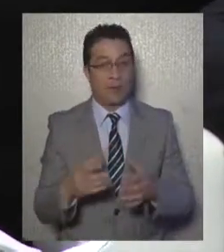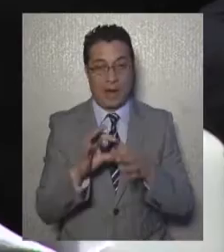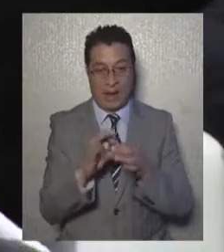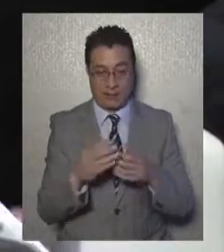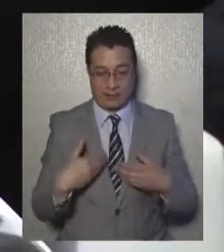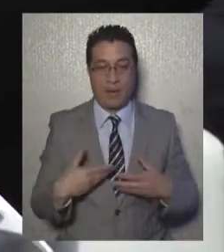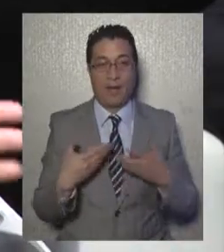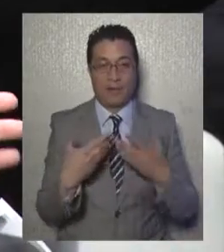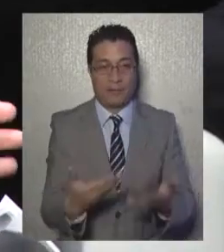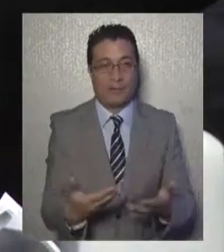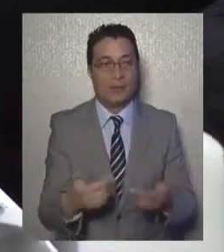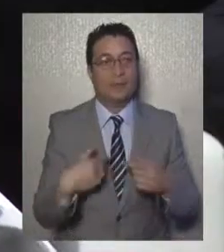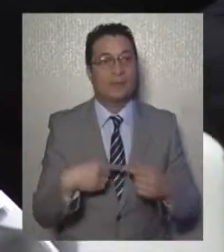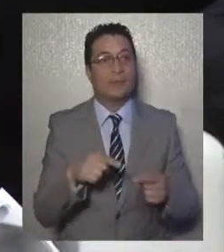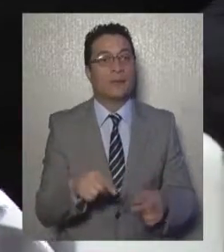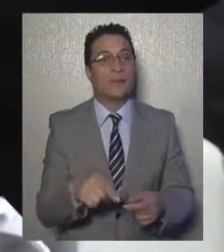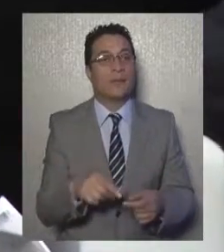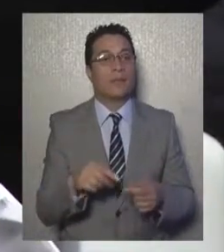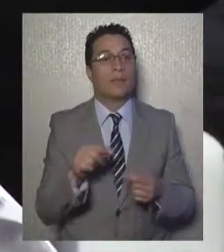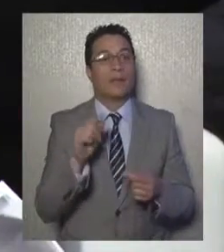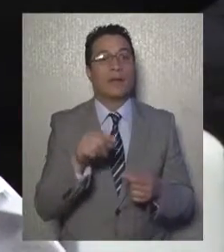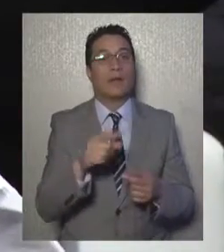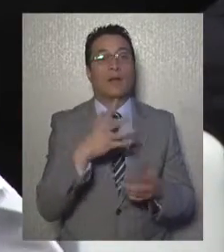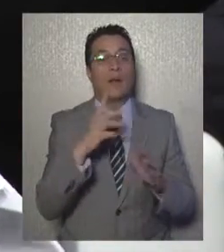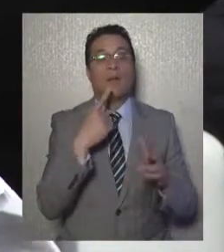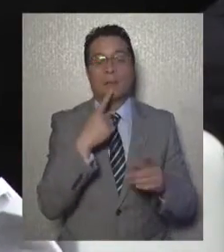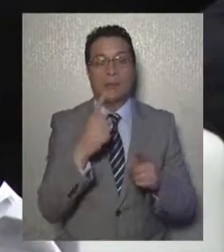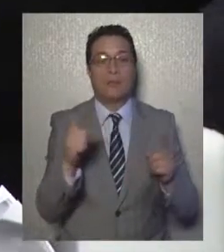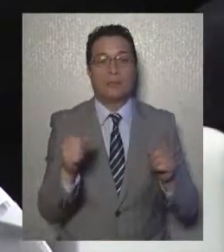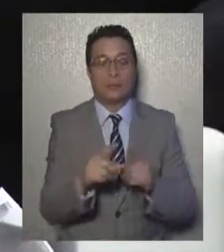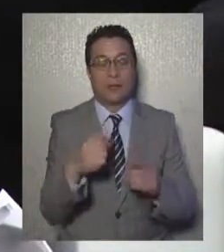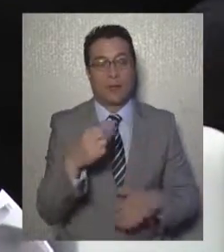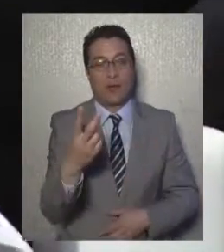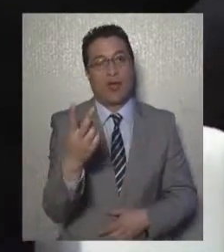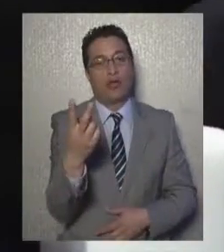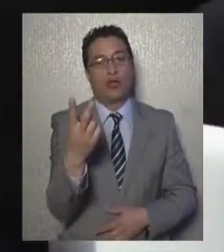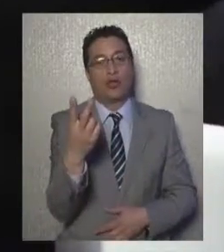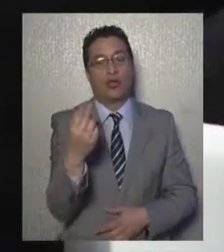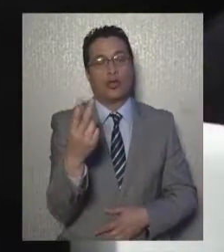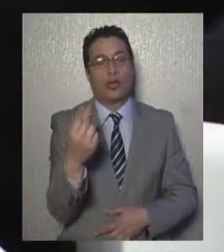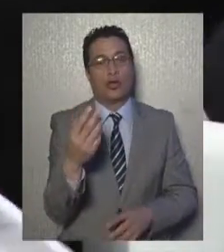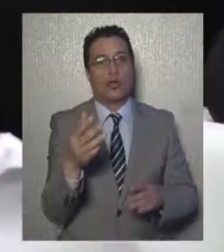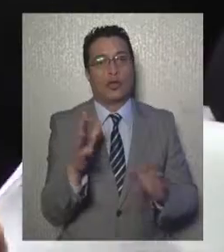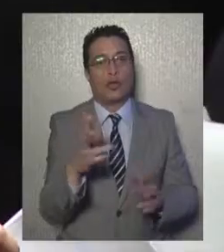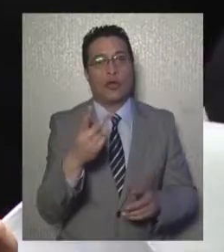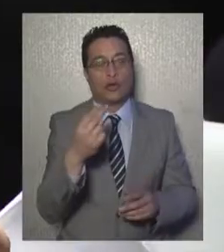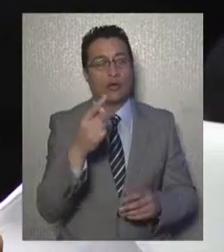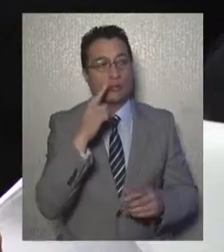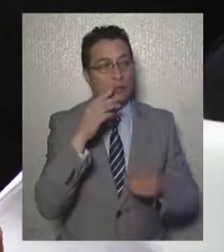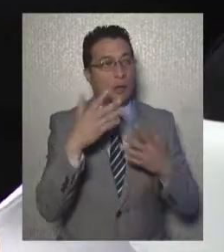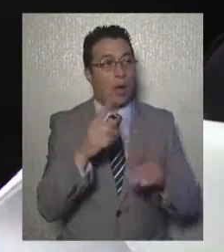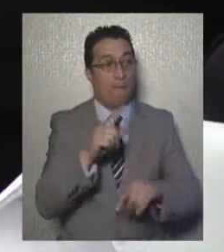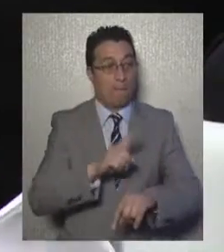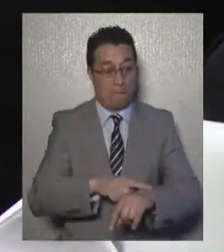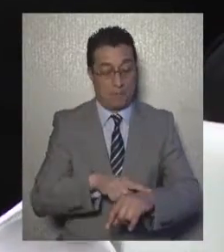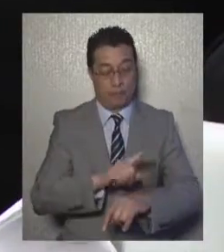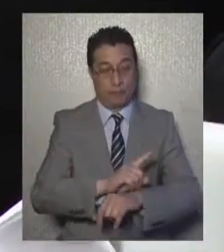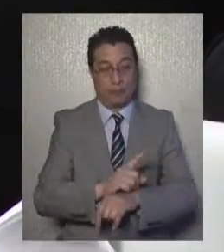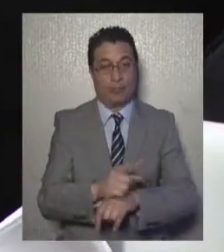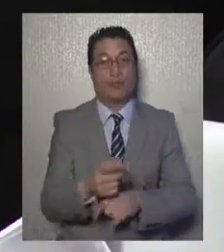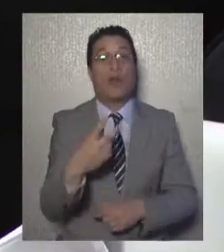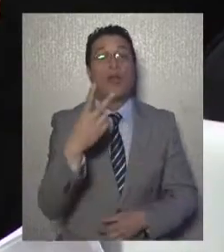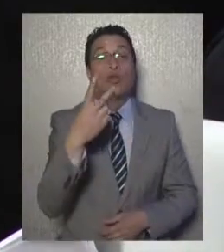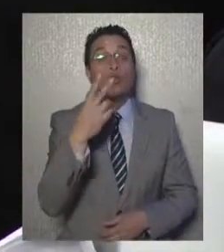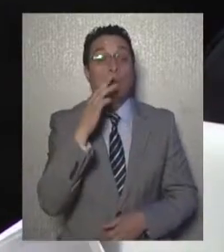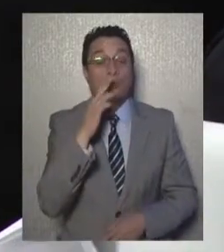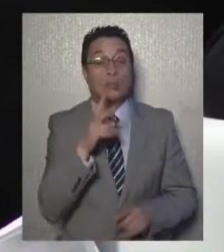la dinámica, invitación. Alberto. Brevemente, son alrededor de 12 minutos, ya está corriendo el reloj. A los dos minutos